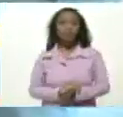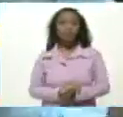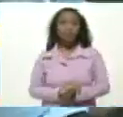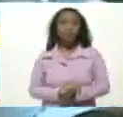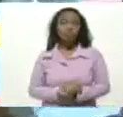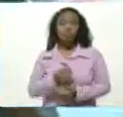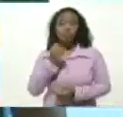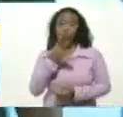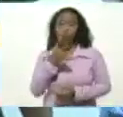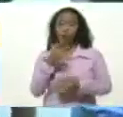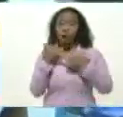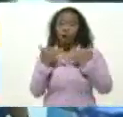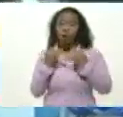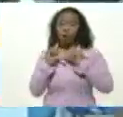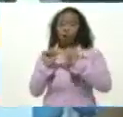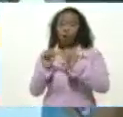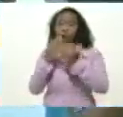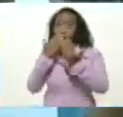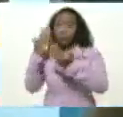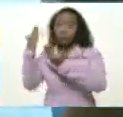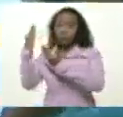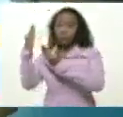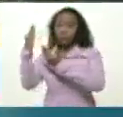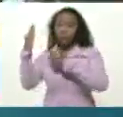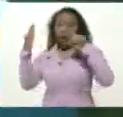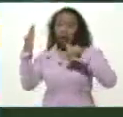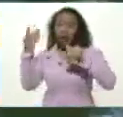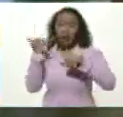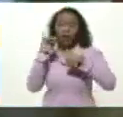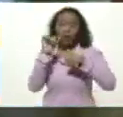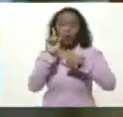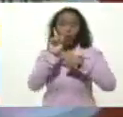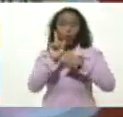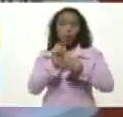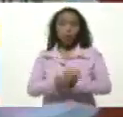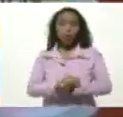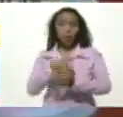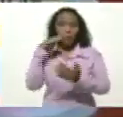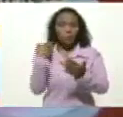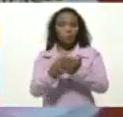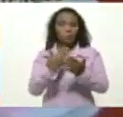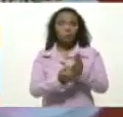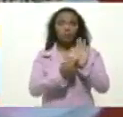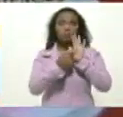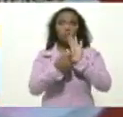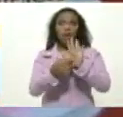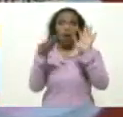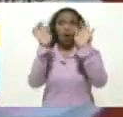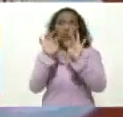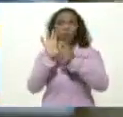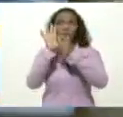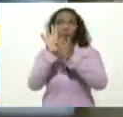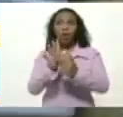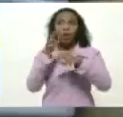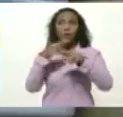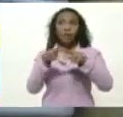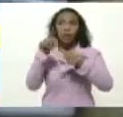Bueno, continuamos por acá, presidente. Bueno, aquí tenemos una muestra con modelos,